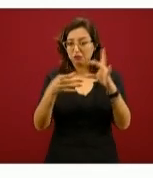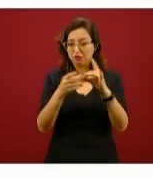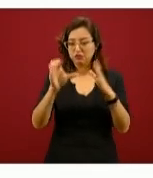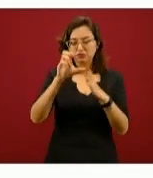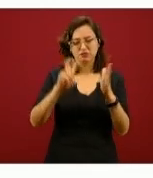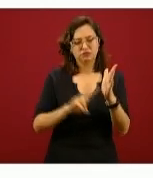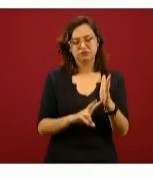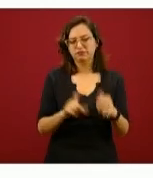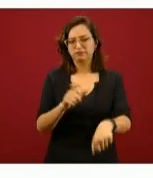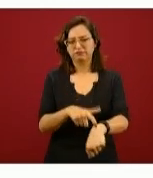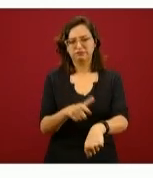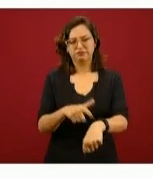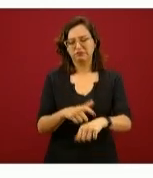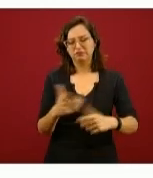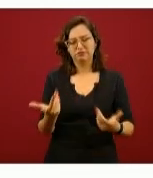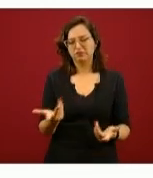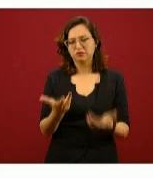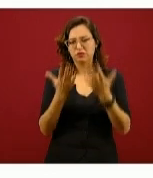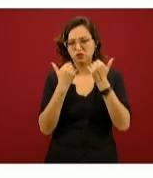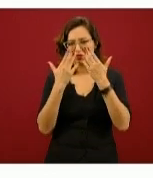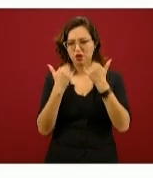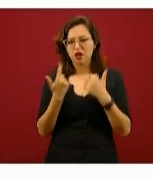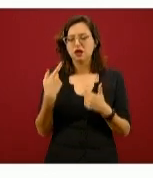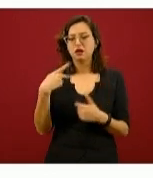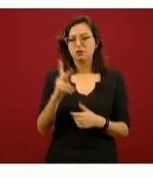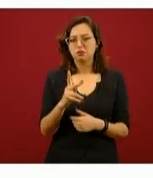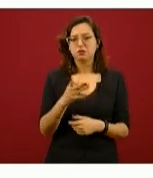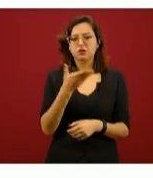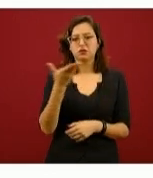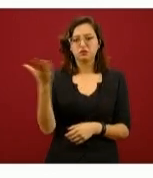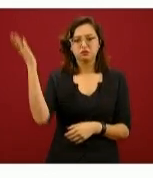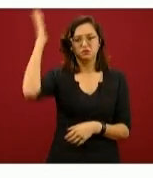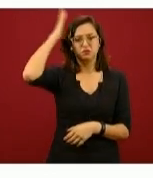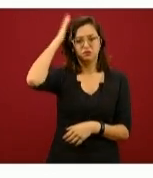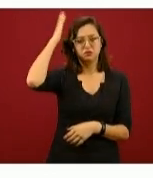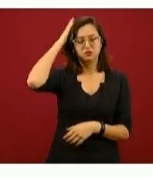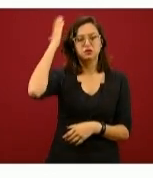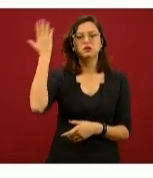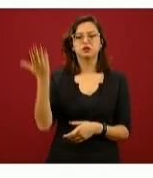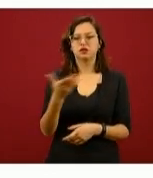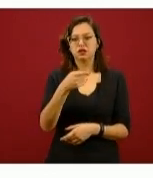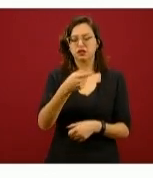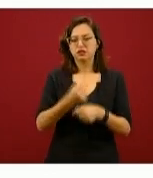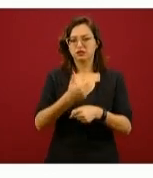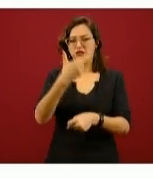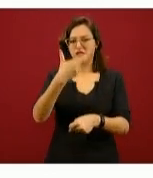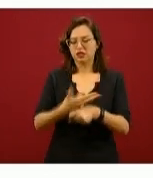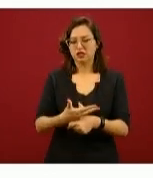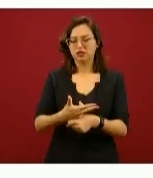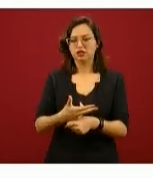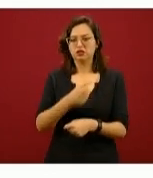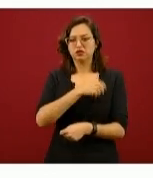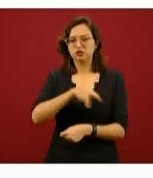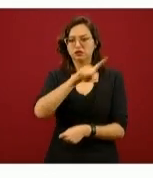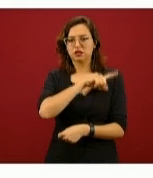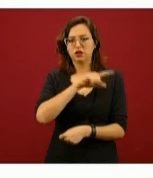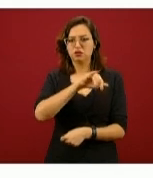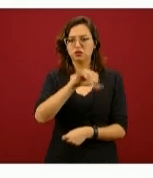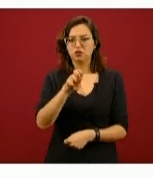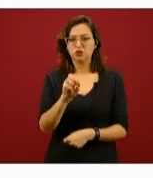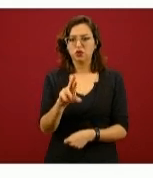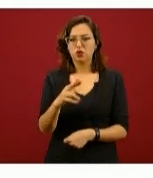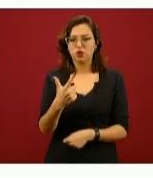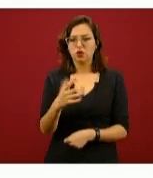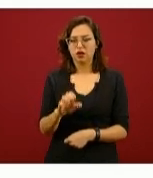pero como se puede ilustrar, al frente de nuestro secretario de Salud, el doctor Jorge Carlos Alcocer Varela, hemos